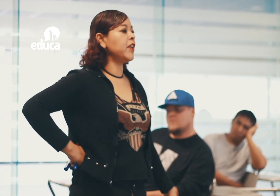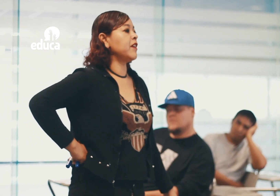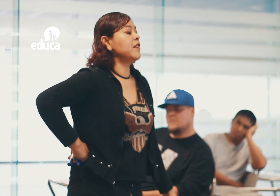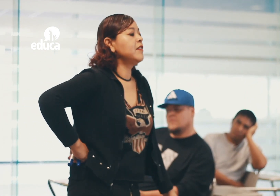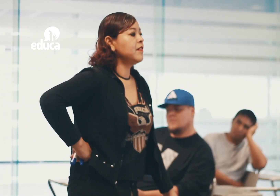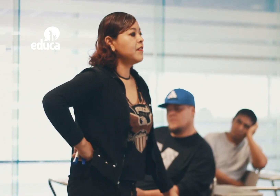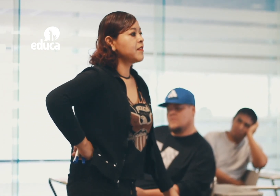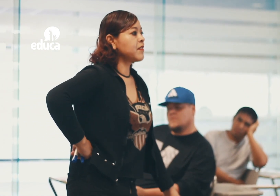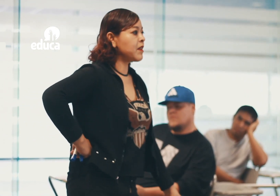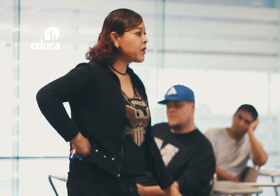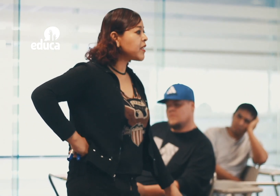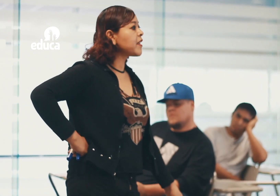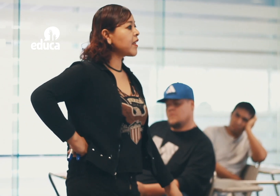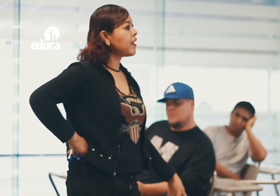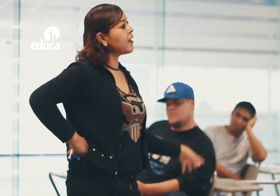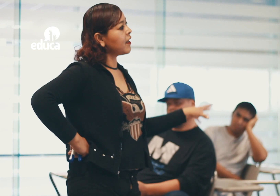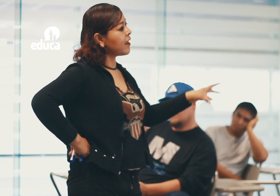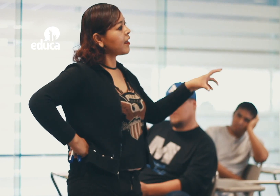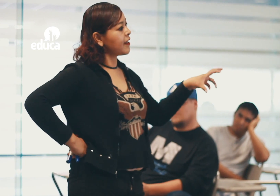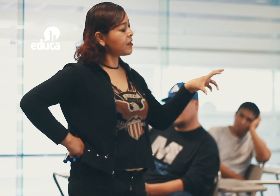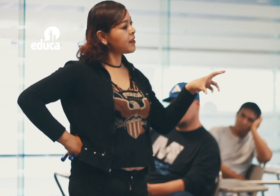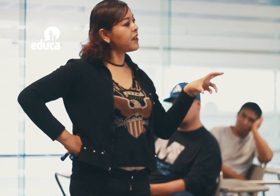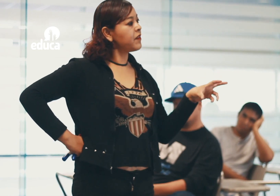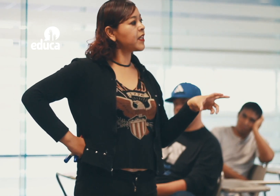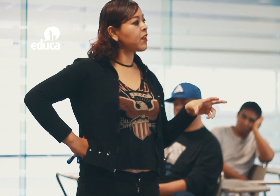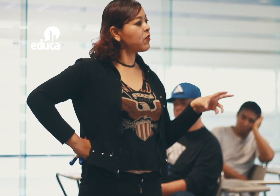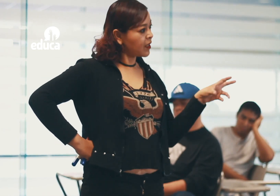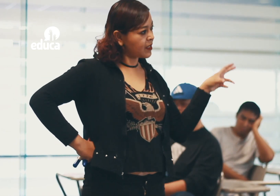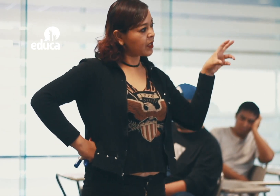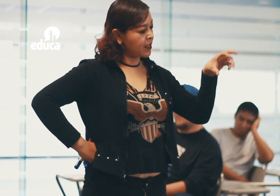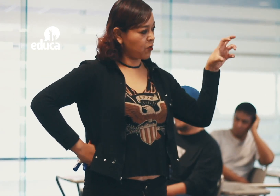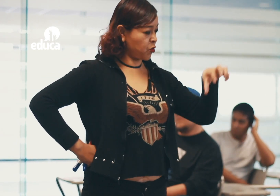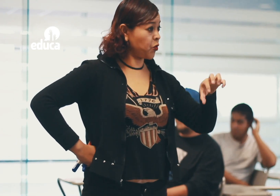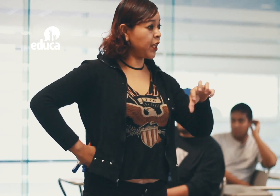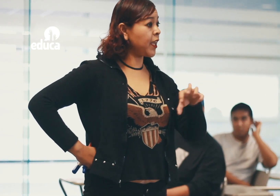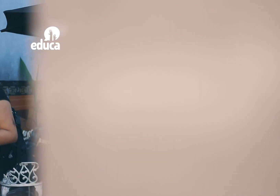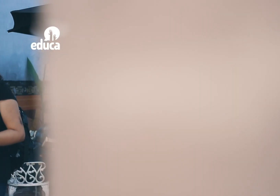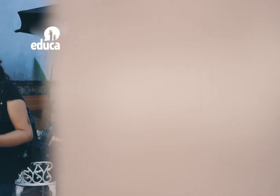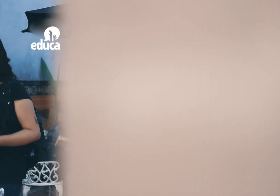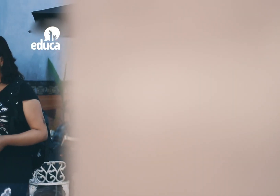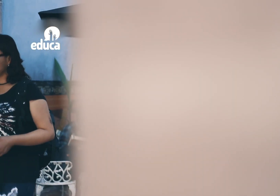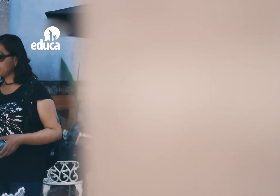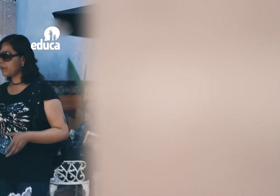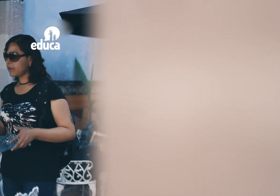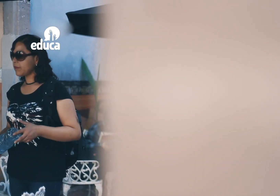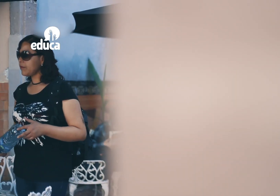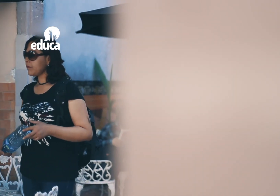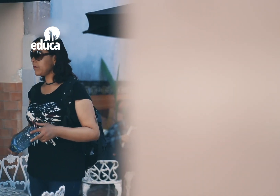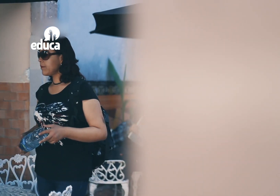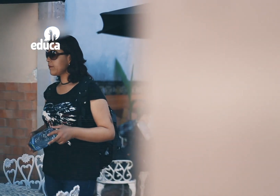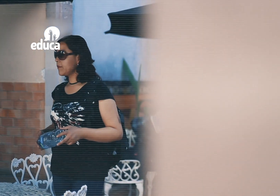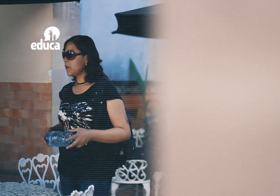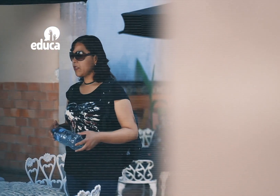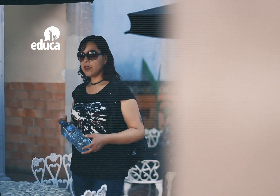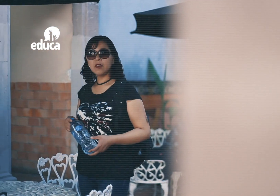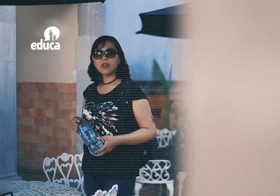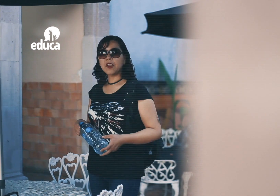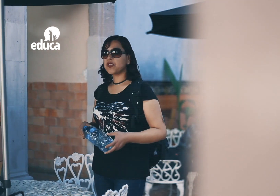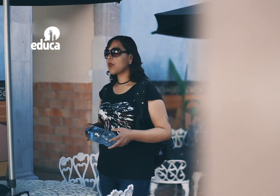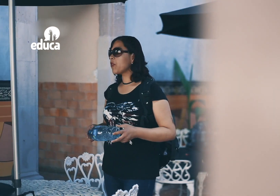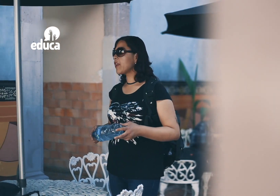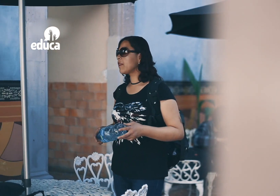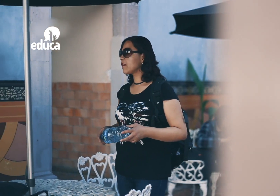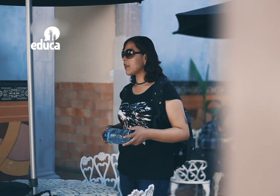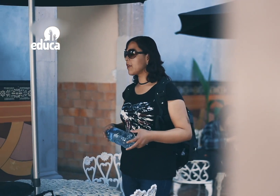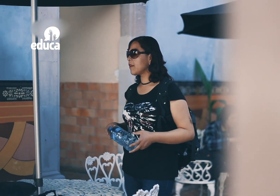entiendo perfectamente de qué están hablando, ¿no? Entonces llego yo a Aguascalientes, paso por una racha en la que no tenía trabajo,